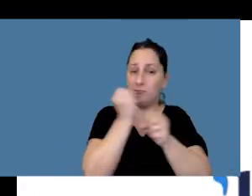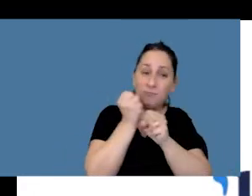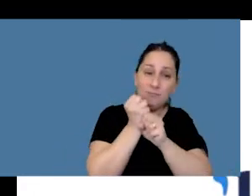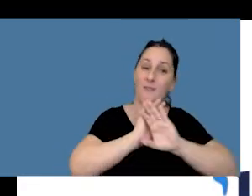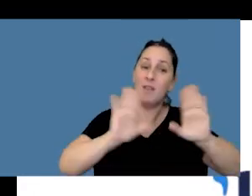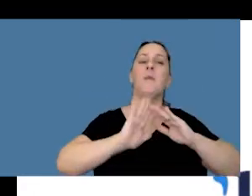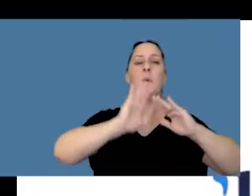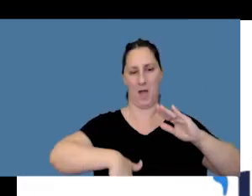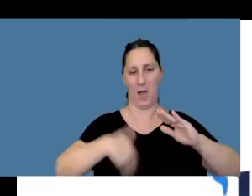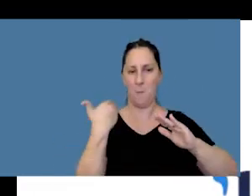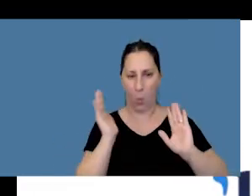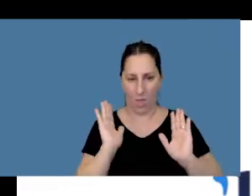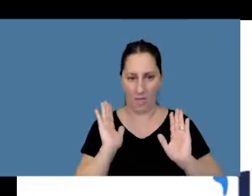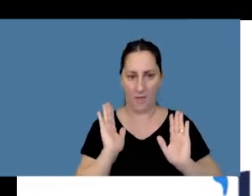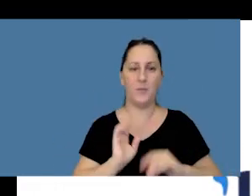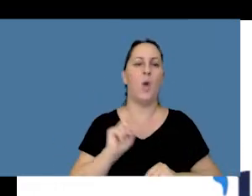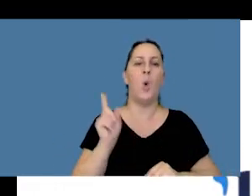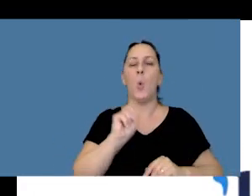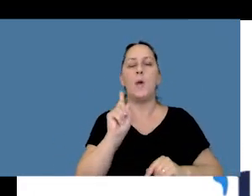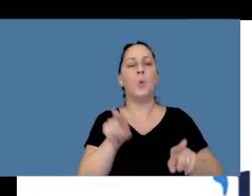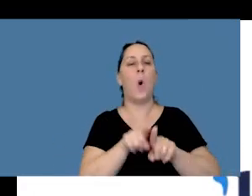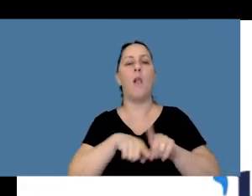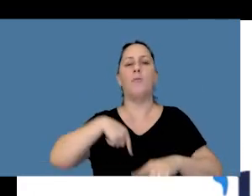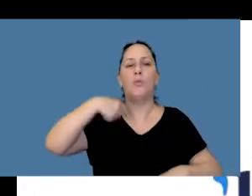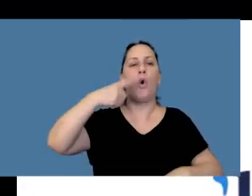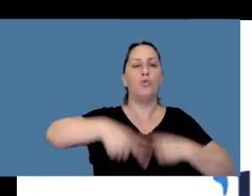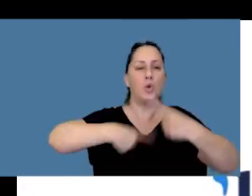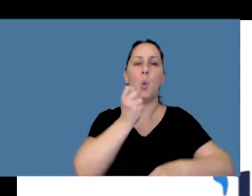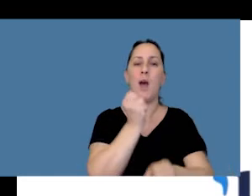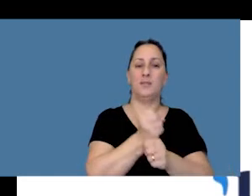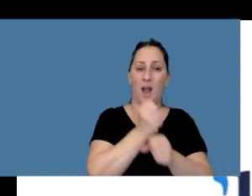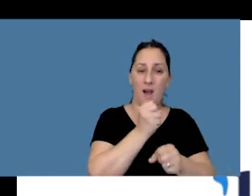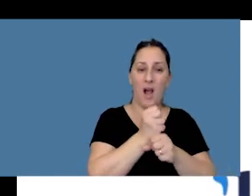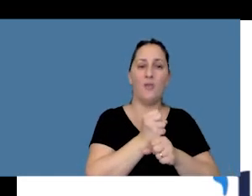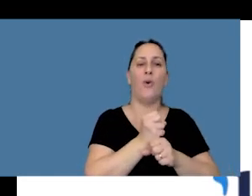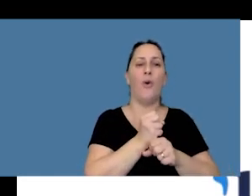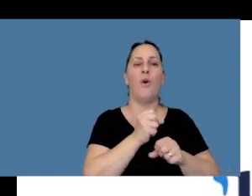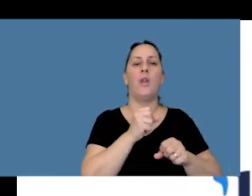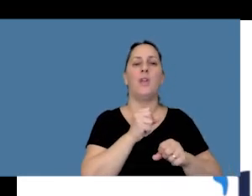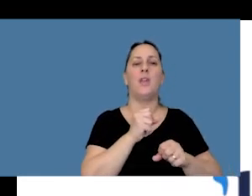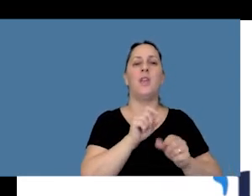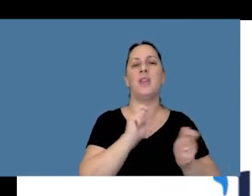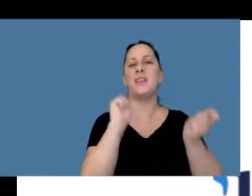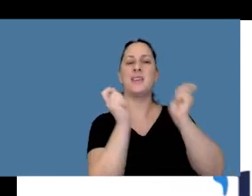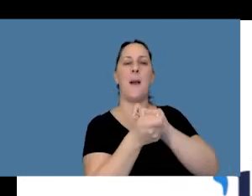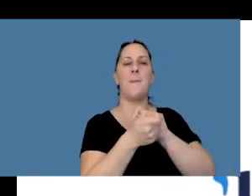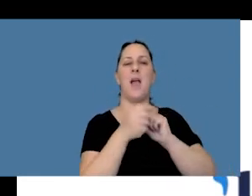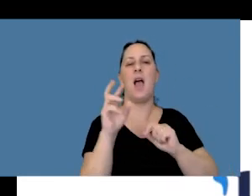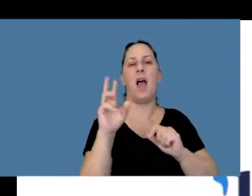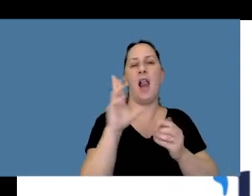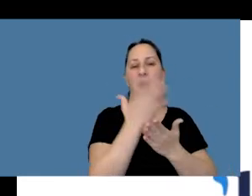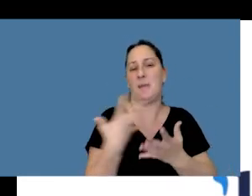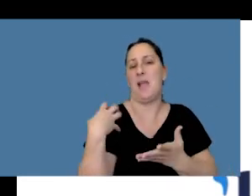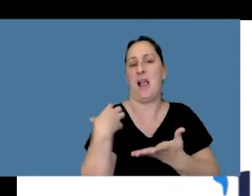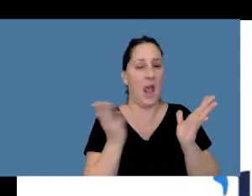actividades. Es decir, no es que va a seguir trabajando y va, digamos, a pasar a un régimen general. Directamente deja